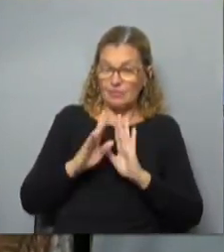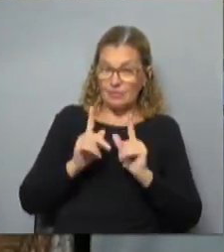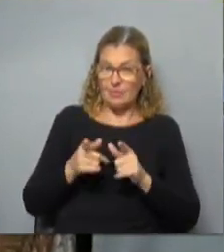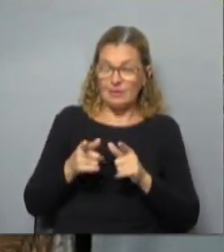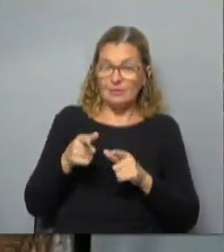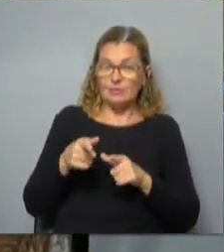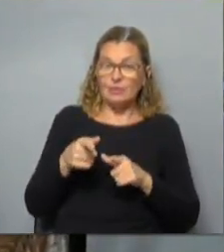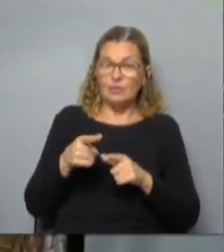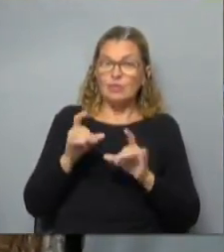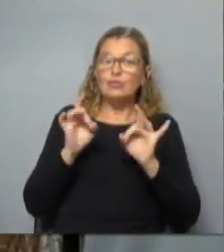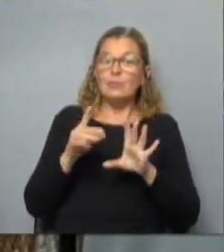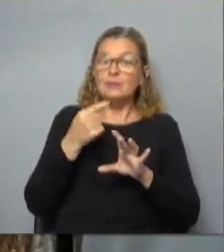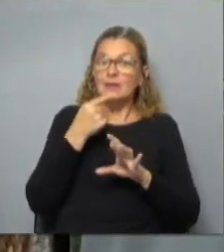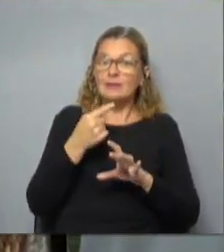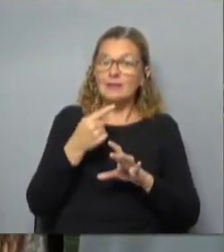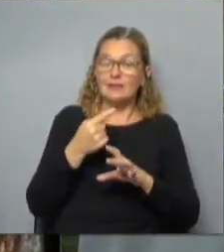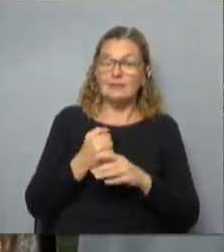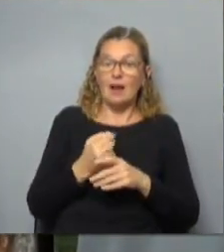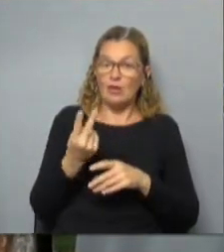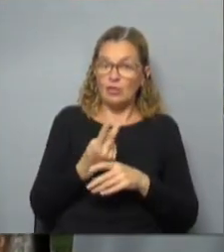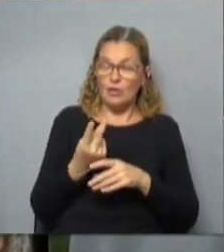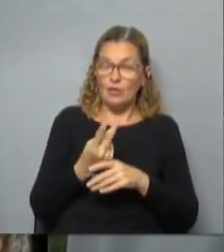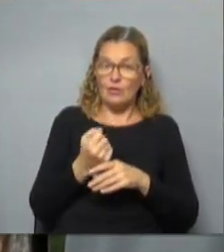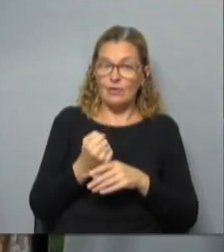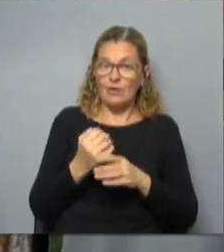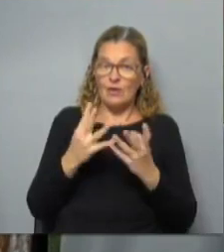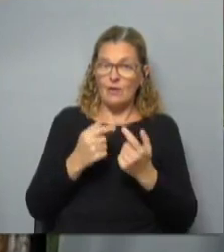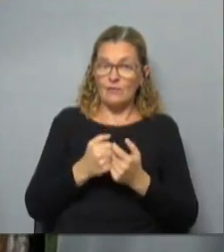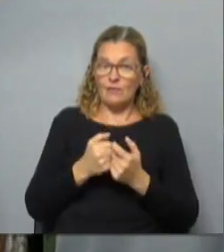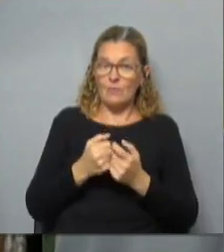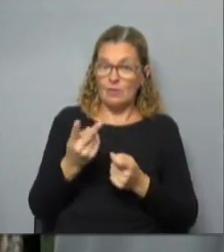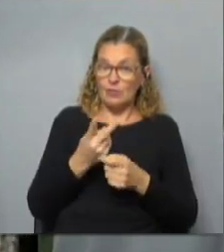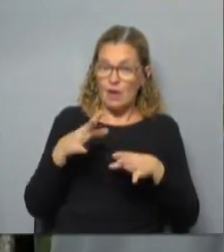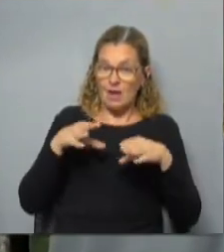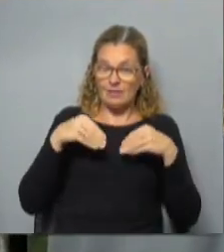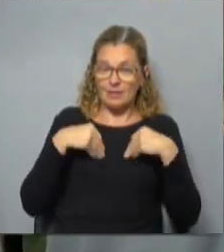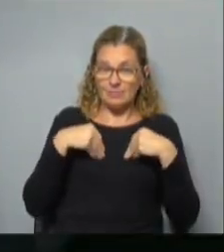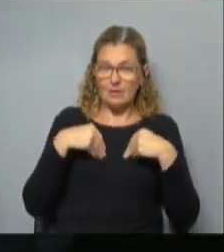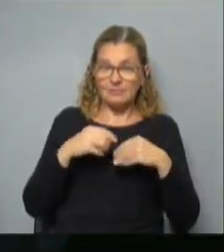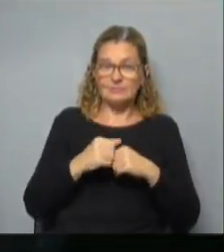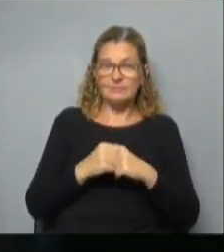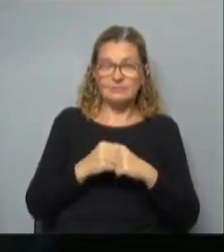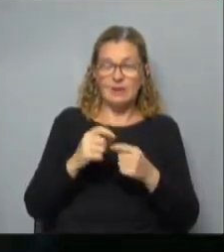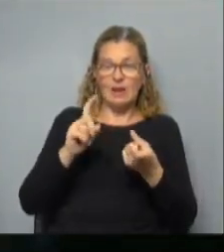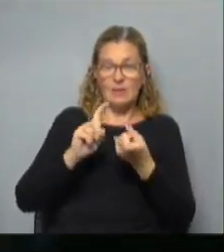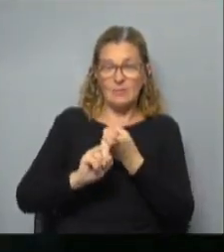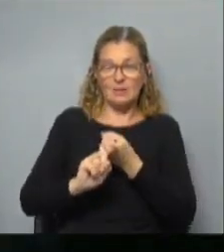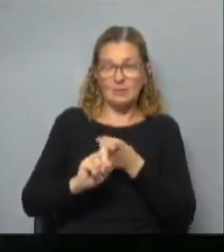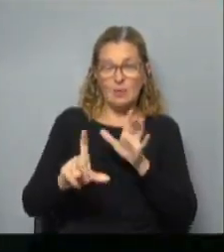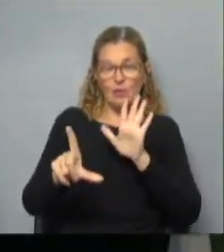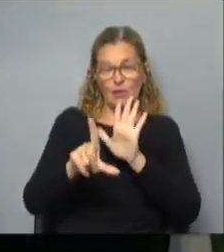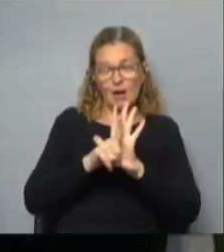así que solo resta decir el señor es expresado en forma a sus consentimientos en matrimonio legítimo